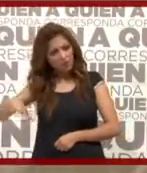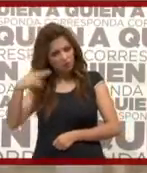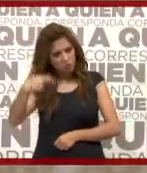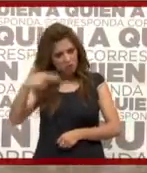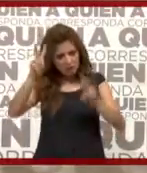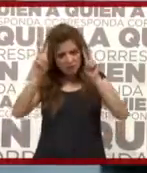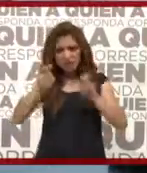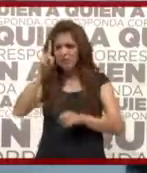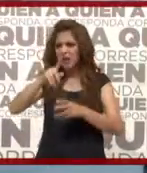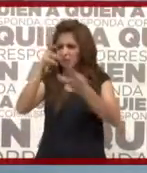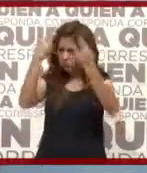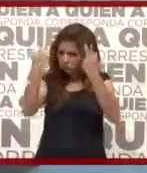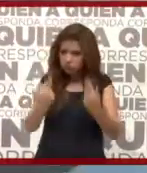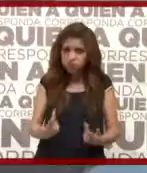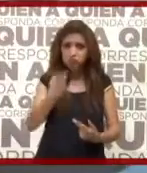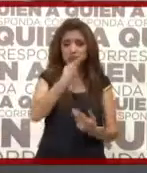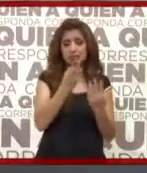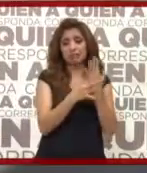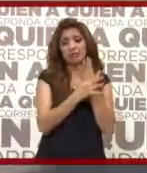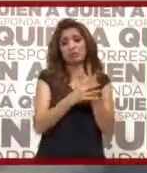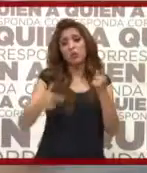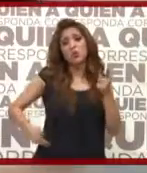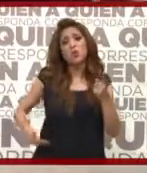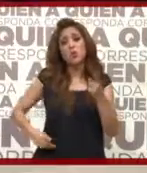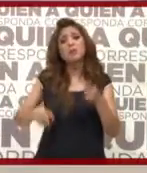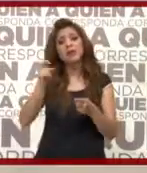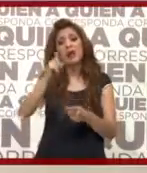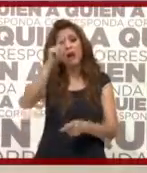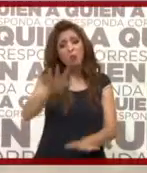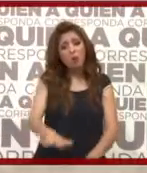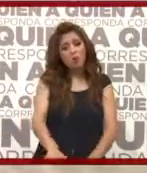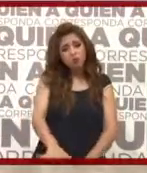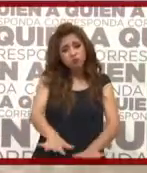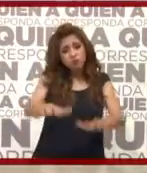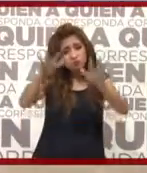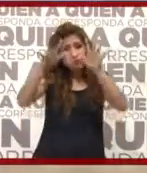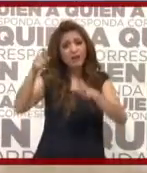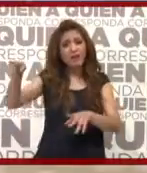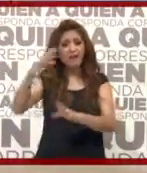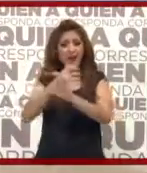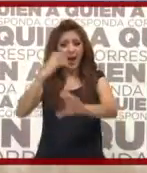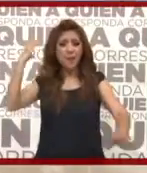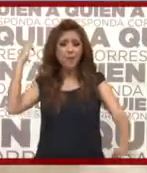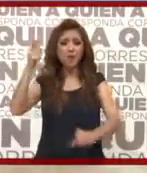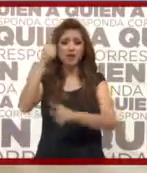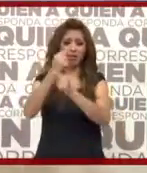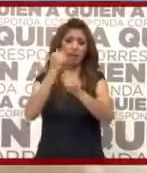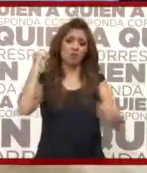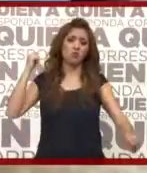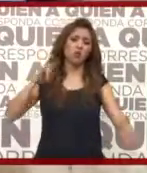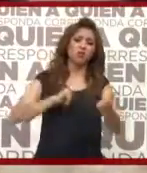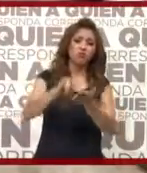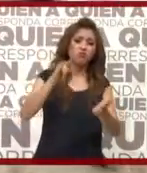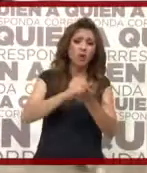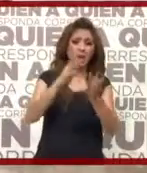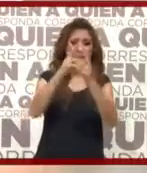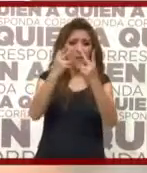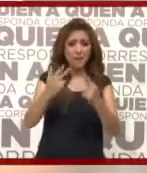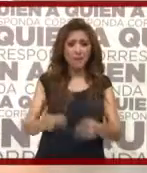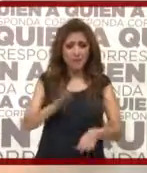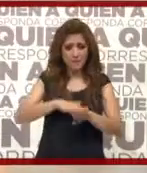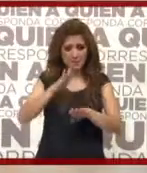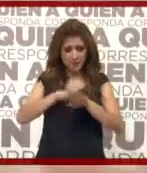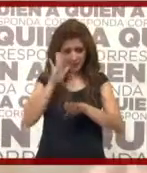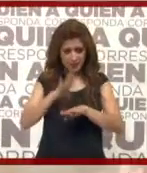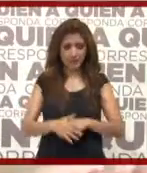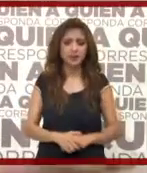totalmente destruidas. Esto, dicen, es provocado por el estancamiento de agua y el paso constante del transporte público, el cual aumenta el problema. Lo que